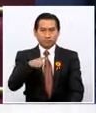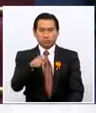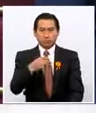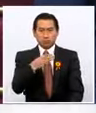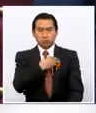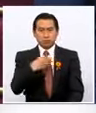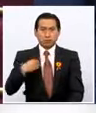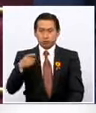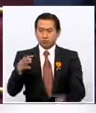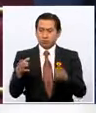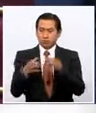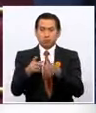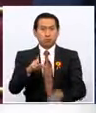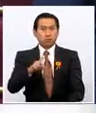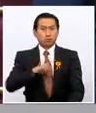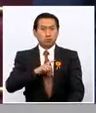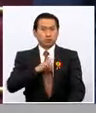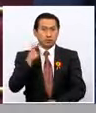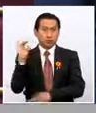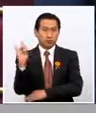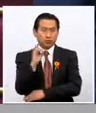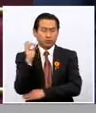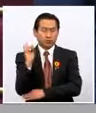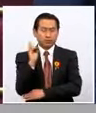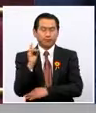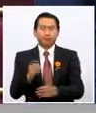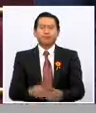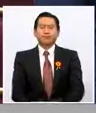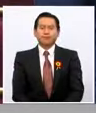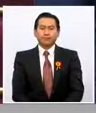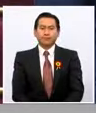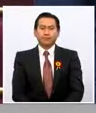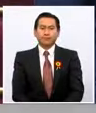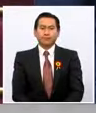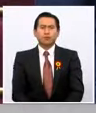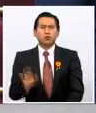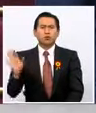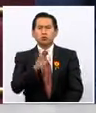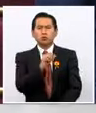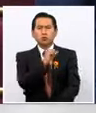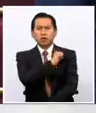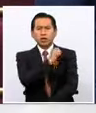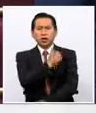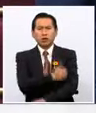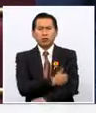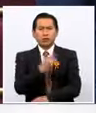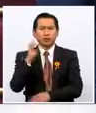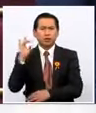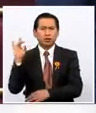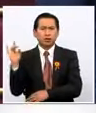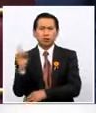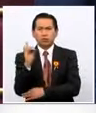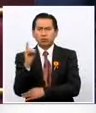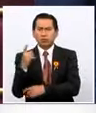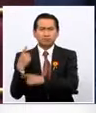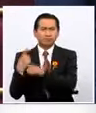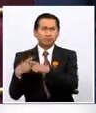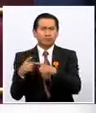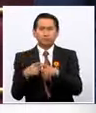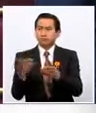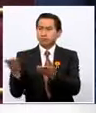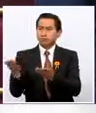miembros del comando de la policía nacional distinguidas autoridades nacionales invitados